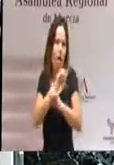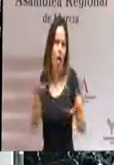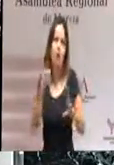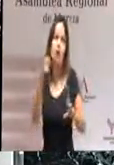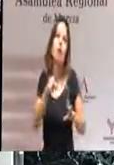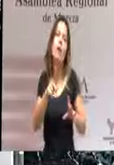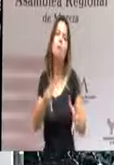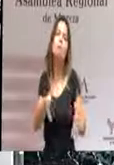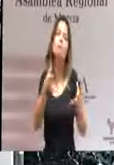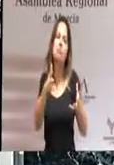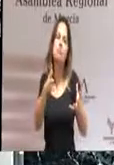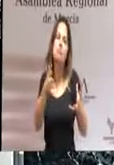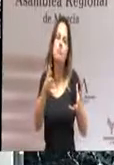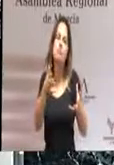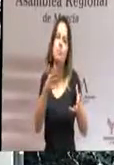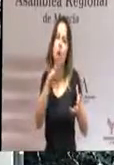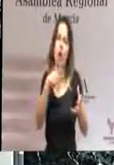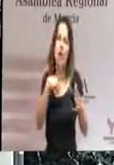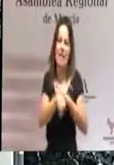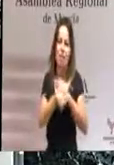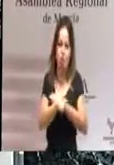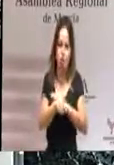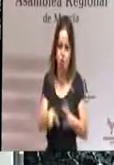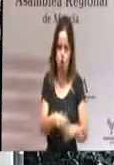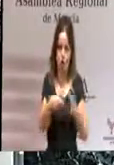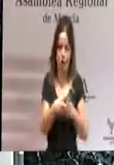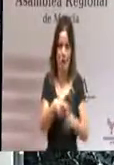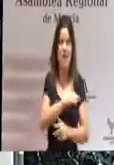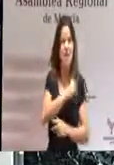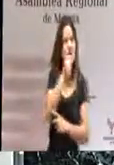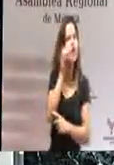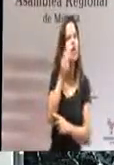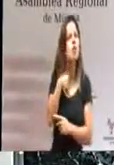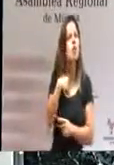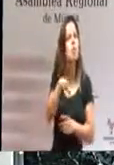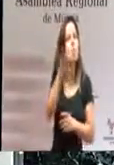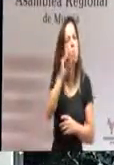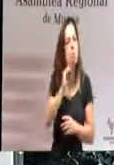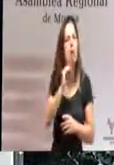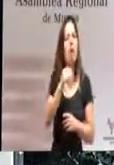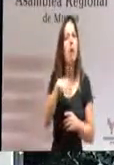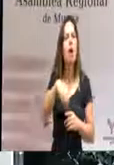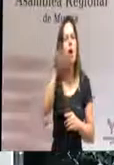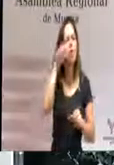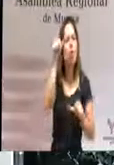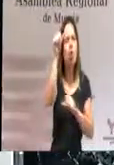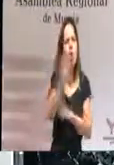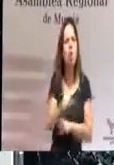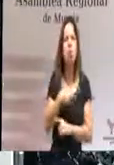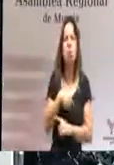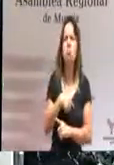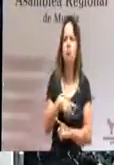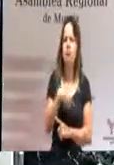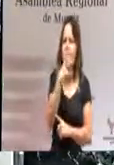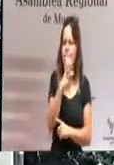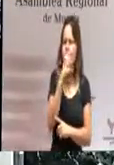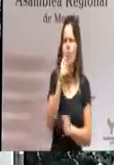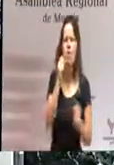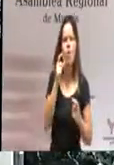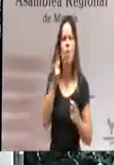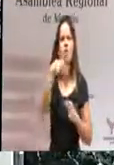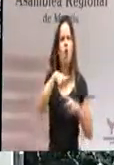aprobado elevado en la gestión social. Señorías, escucho sus intervenciones y me entristece comprobar cómo en sus